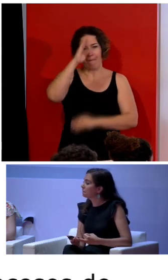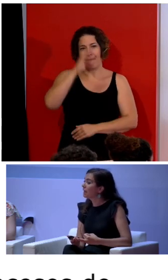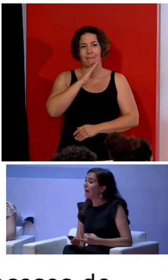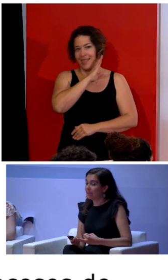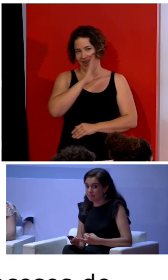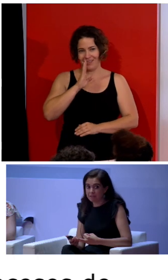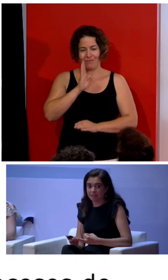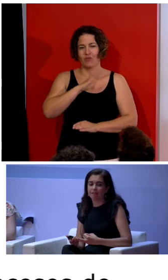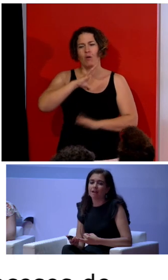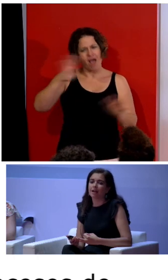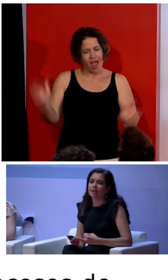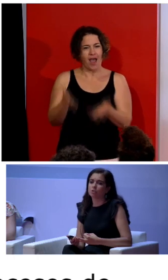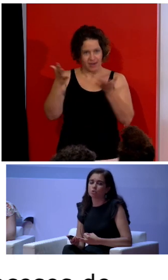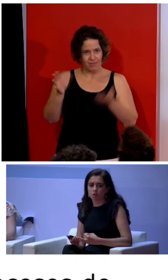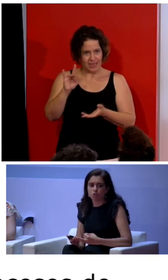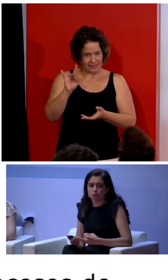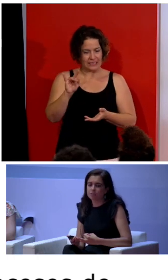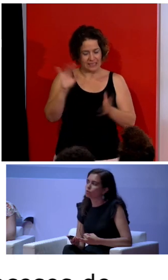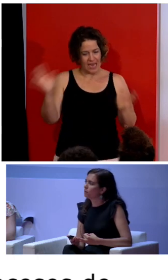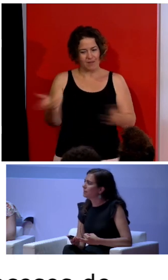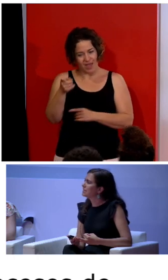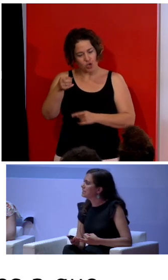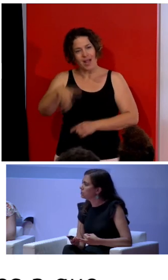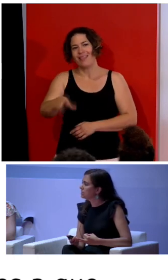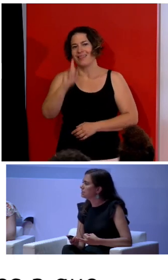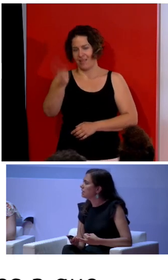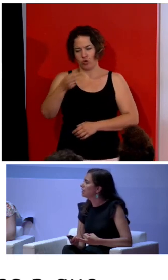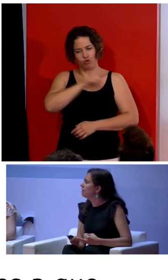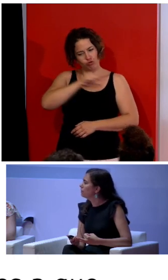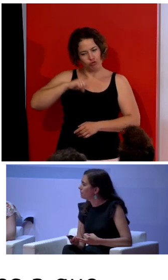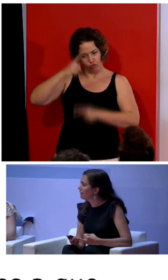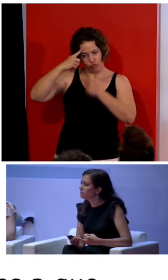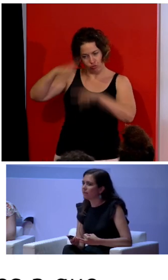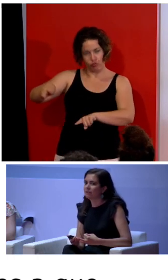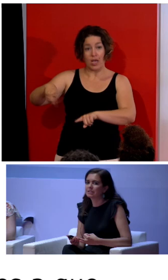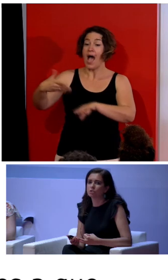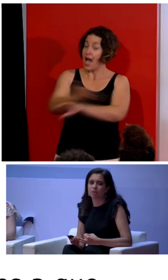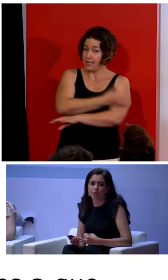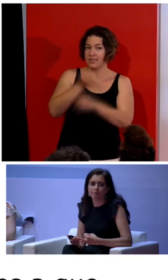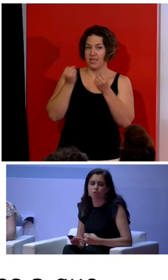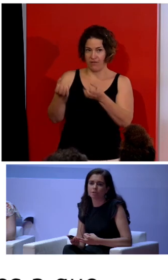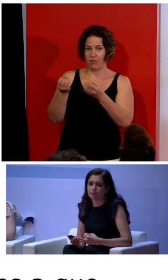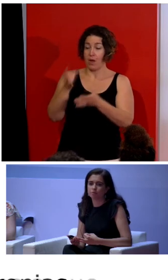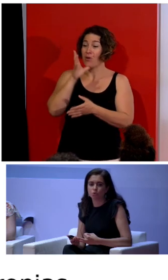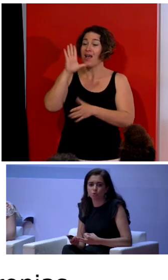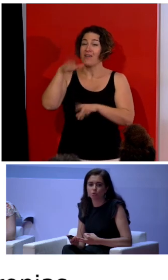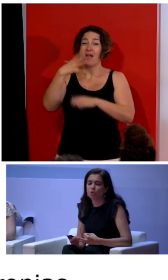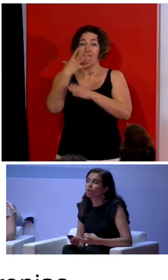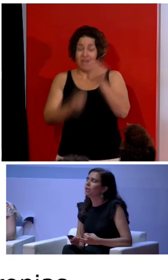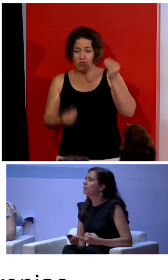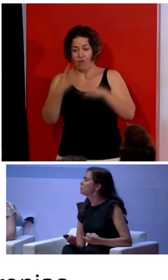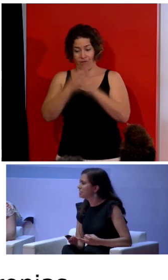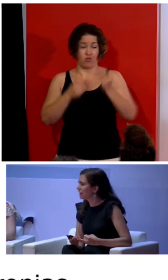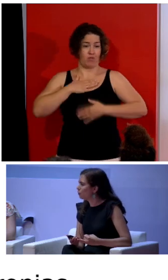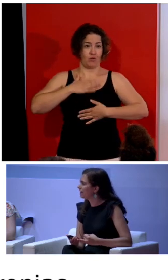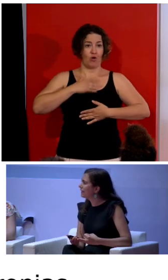que animen a que sus hijos tomen sus propias decisiones informadas, porque al final si nos equivocamos nosotros y